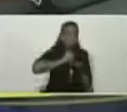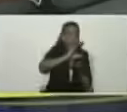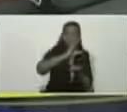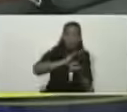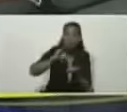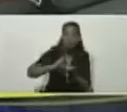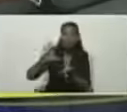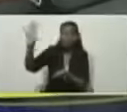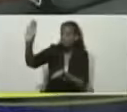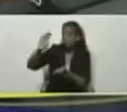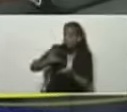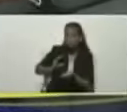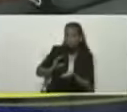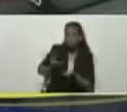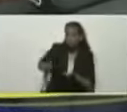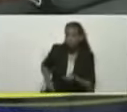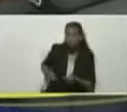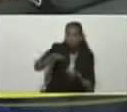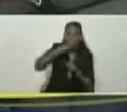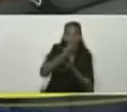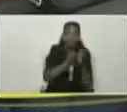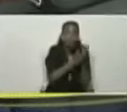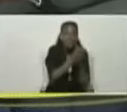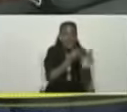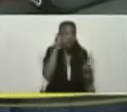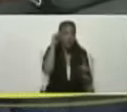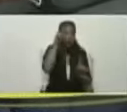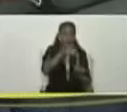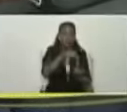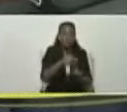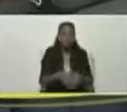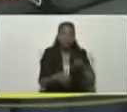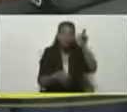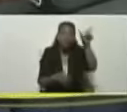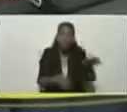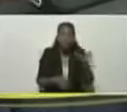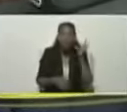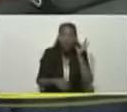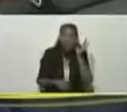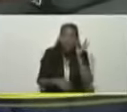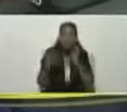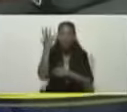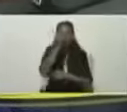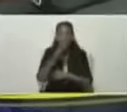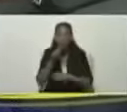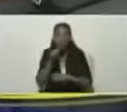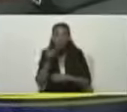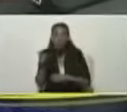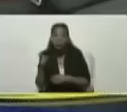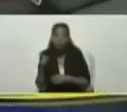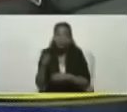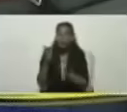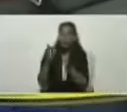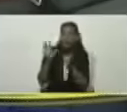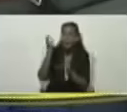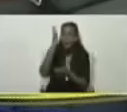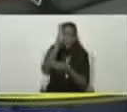pongo en la cartera para el emprendimiento de la mujer, de la juventud, de la gente de a